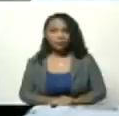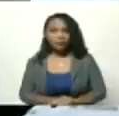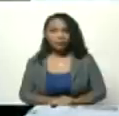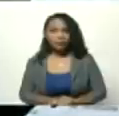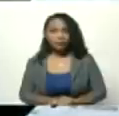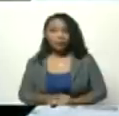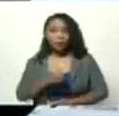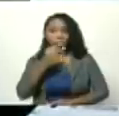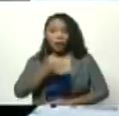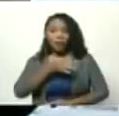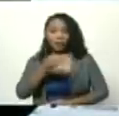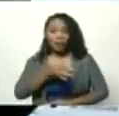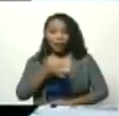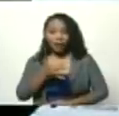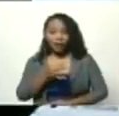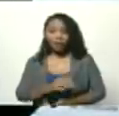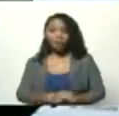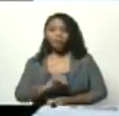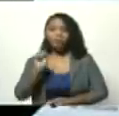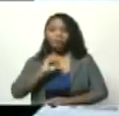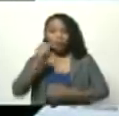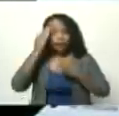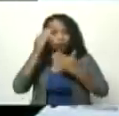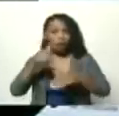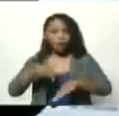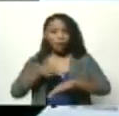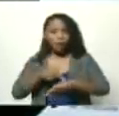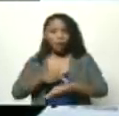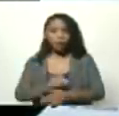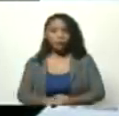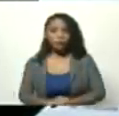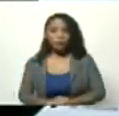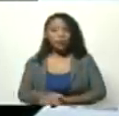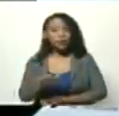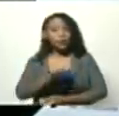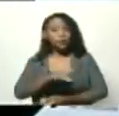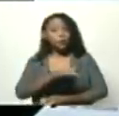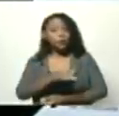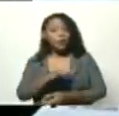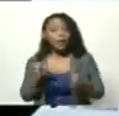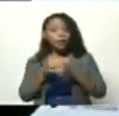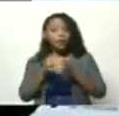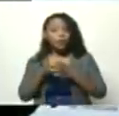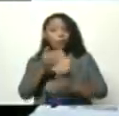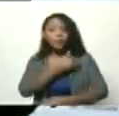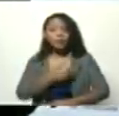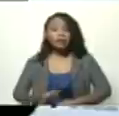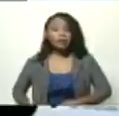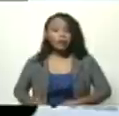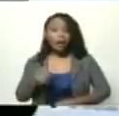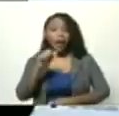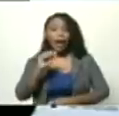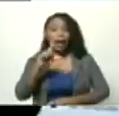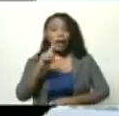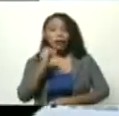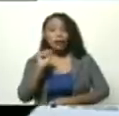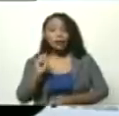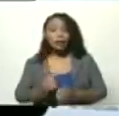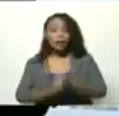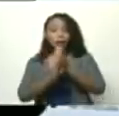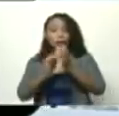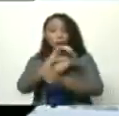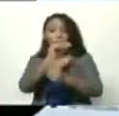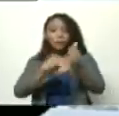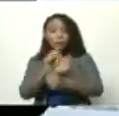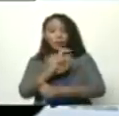Buenas tardes, María de Los Ángeles. En efecto, te saludo a esta hora, donde la Comisión Presidencial Ali Rodríguez Araque, liderada por el